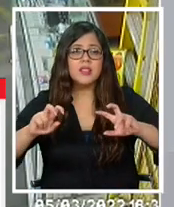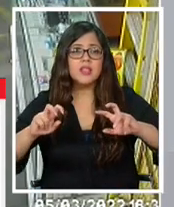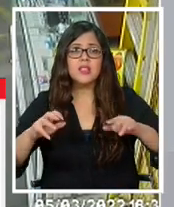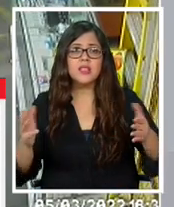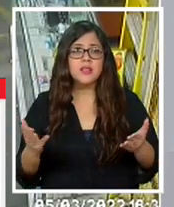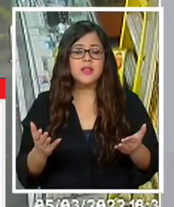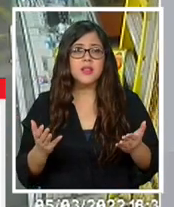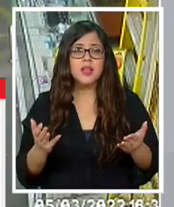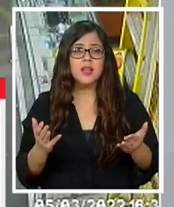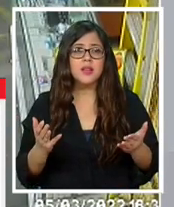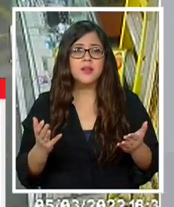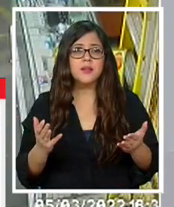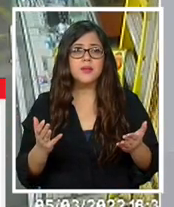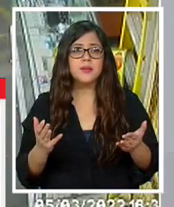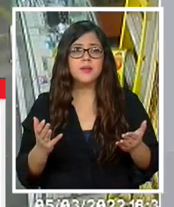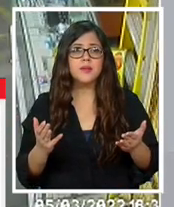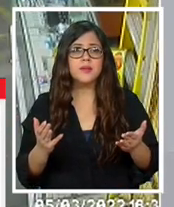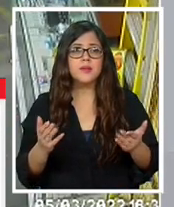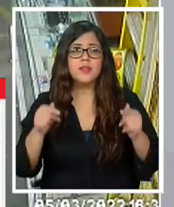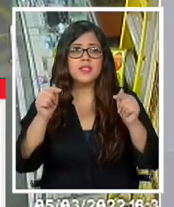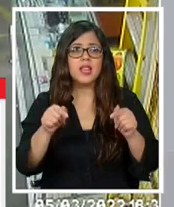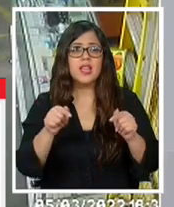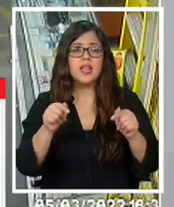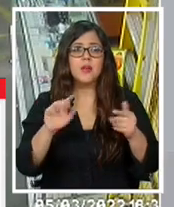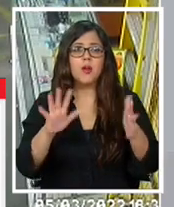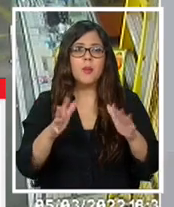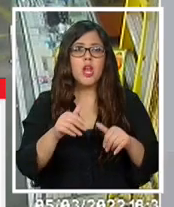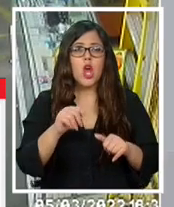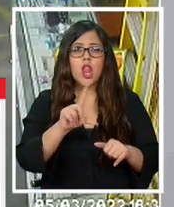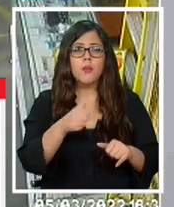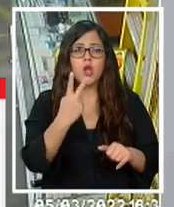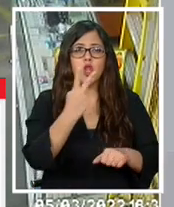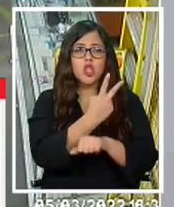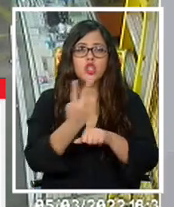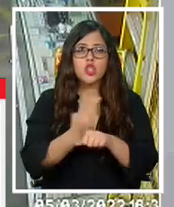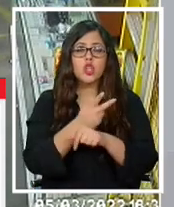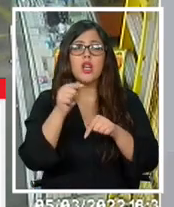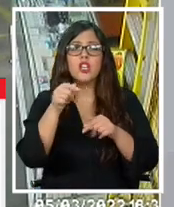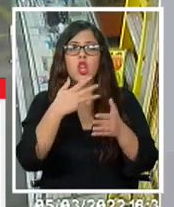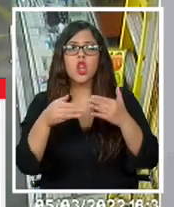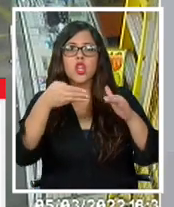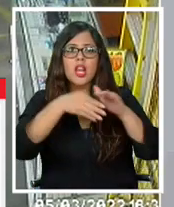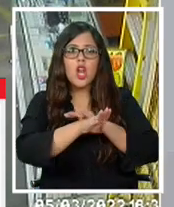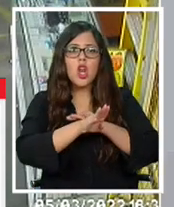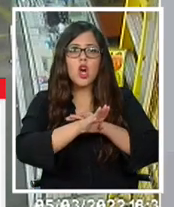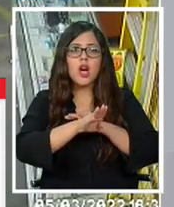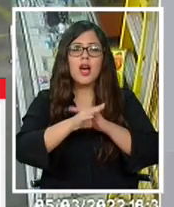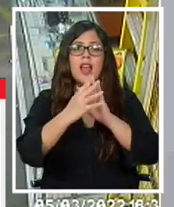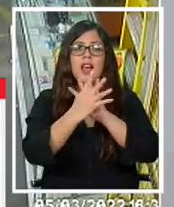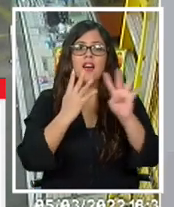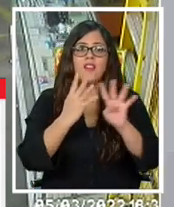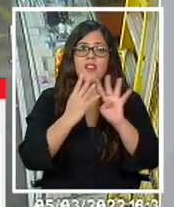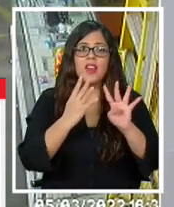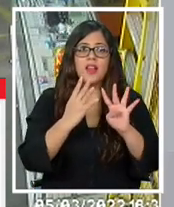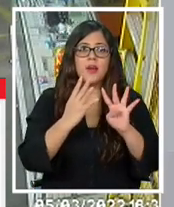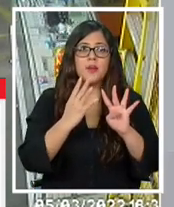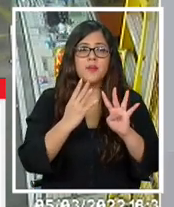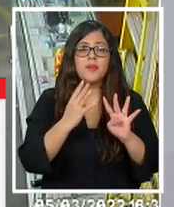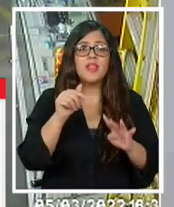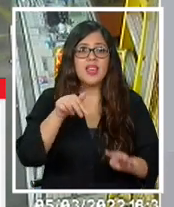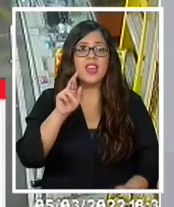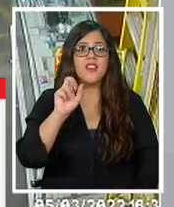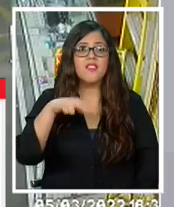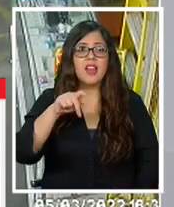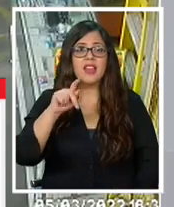investigación lleven o tarden aproximadamente 2 horas. Bueno, esto se registra en el interior del local comercial del barrio comercial de